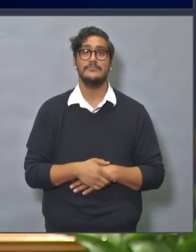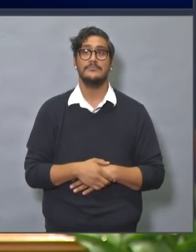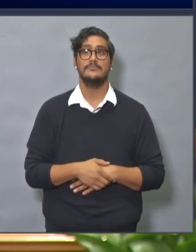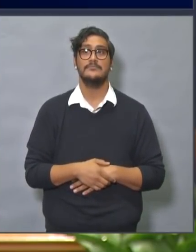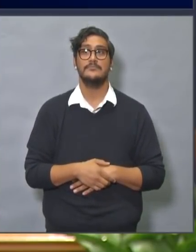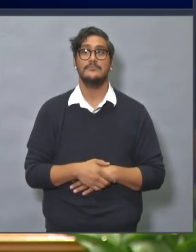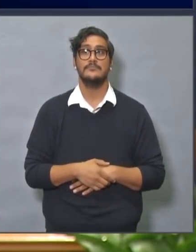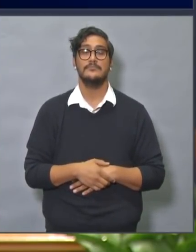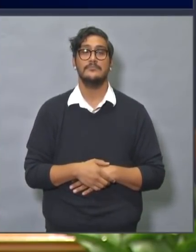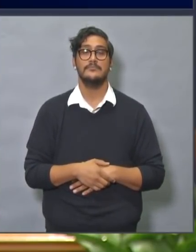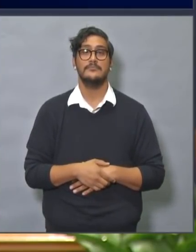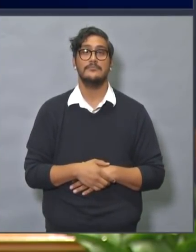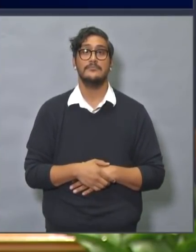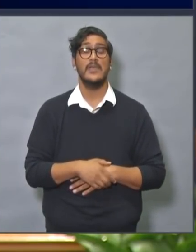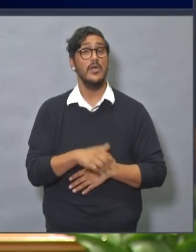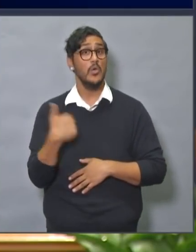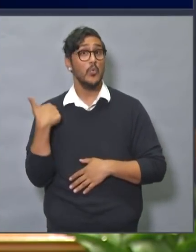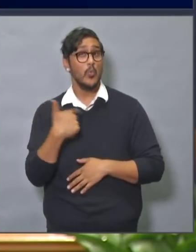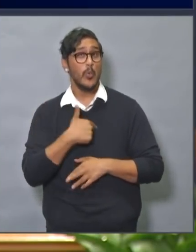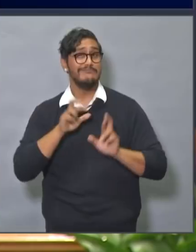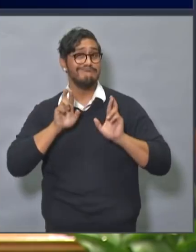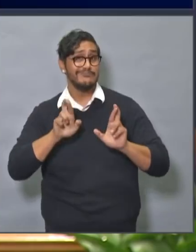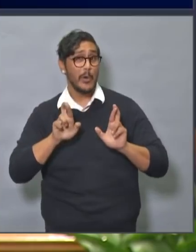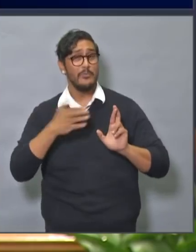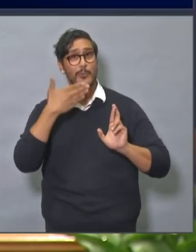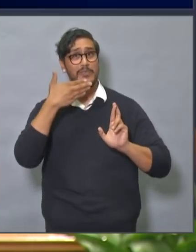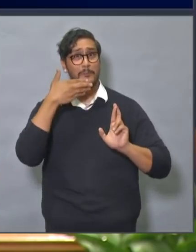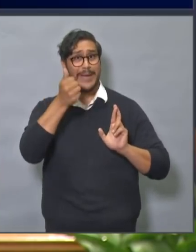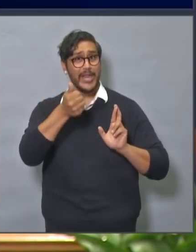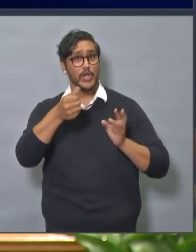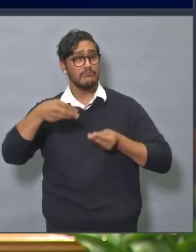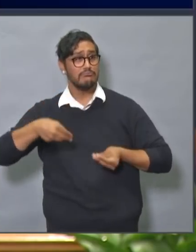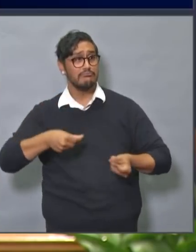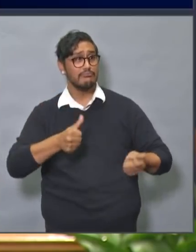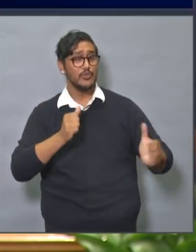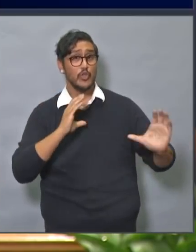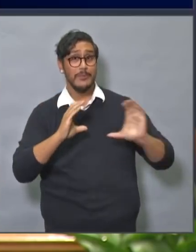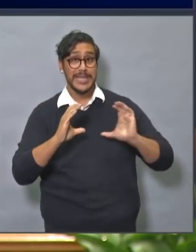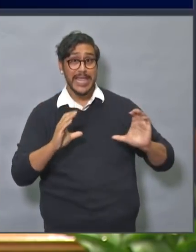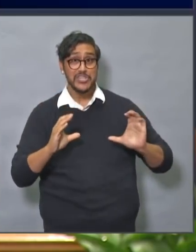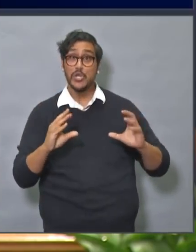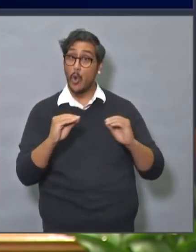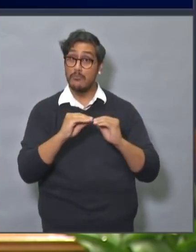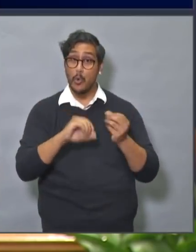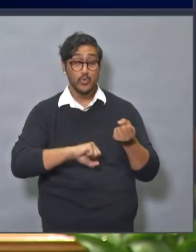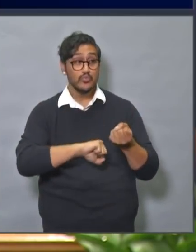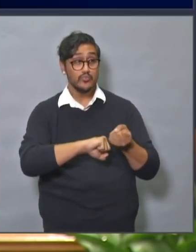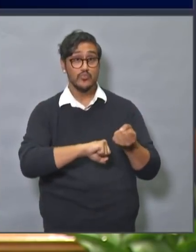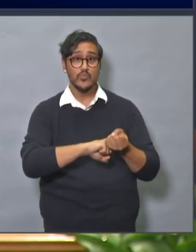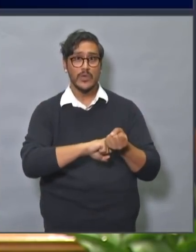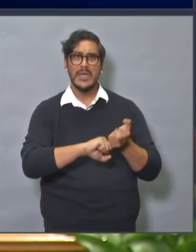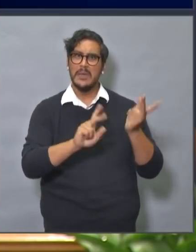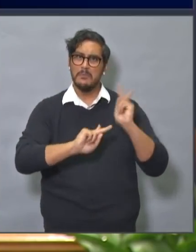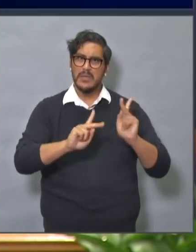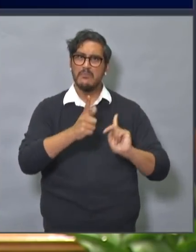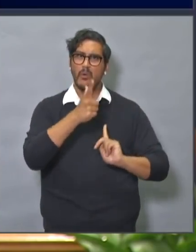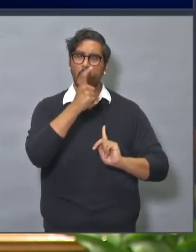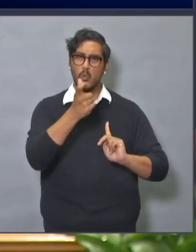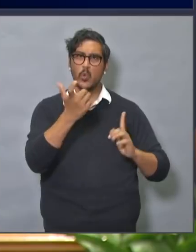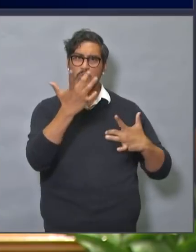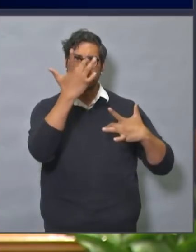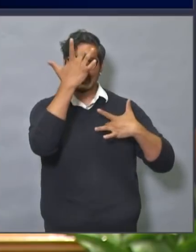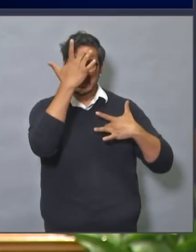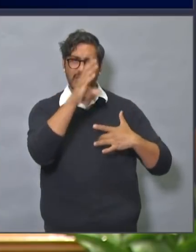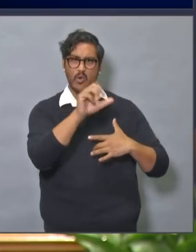mejor comunicación y la disponibilidad de apoyo adicional, las personas que son positivas y sus contactos